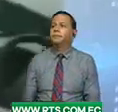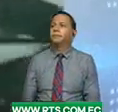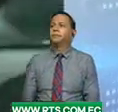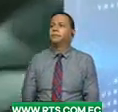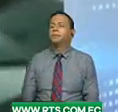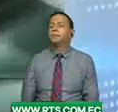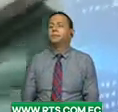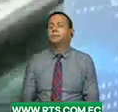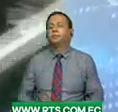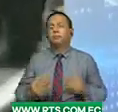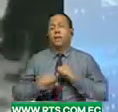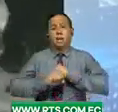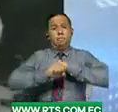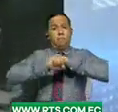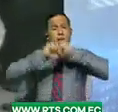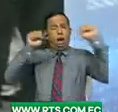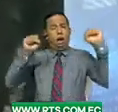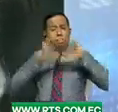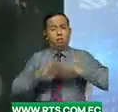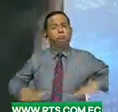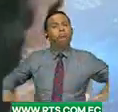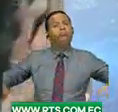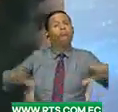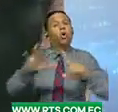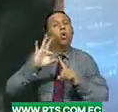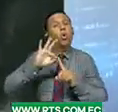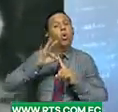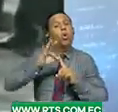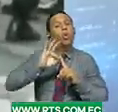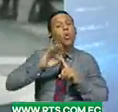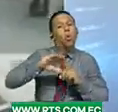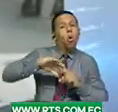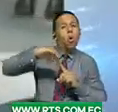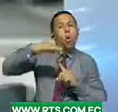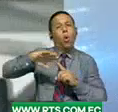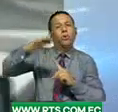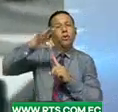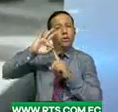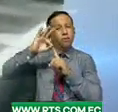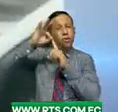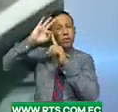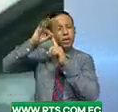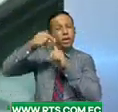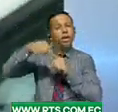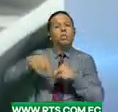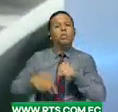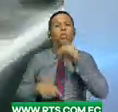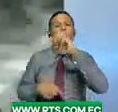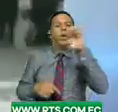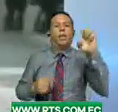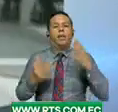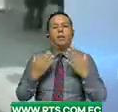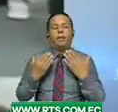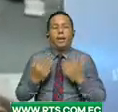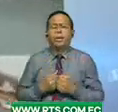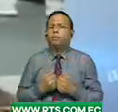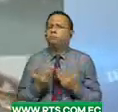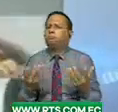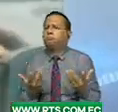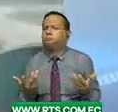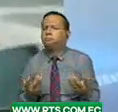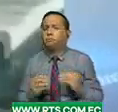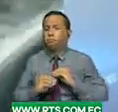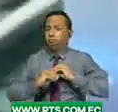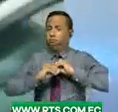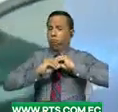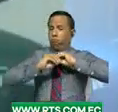Fue un amargo despertar para los habitantes de la cooperativa Horizontes de El Fortín en el noroeste de Guayaquil. En horas de